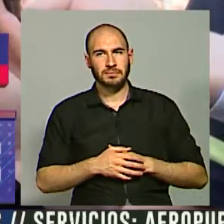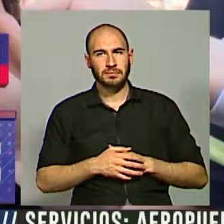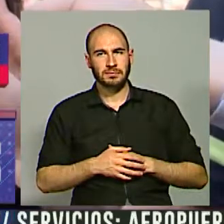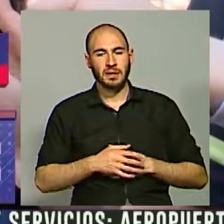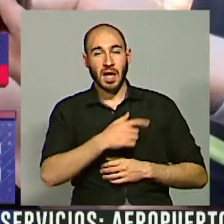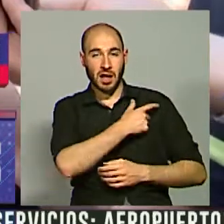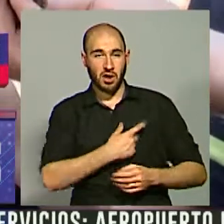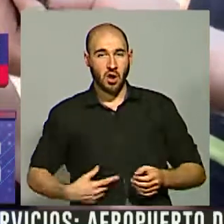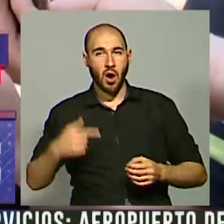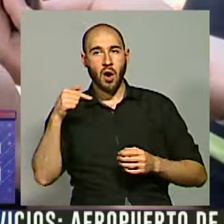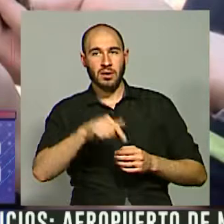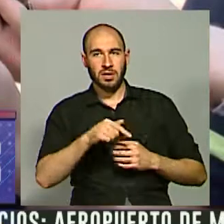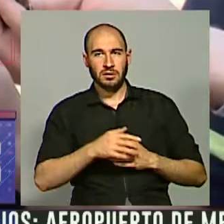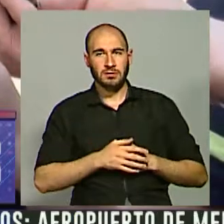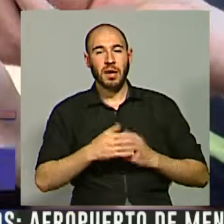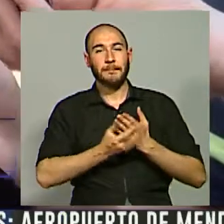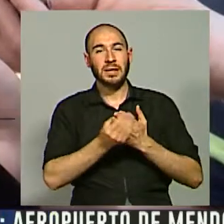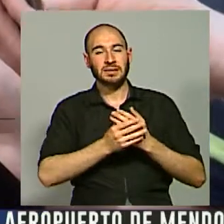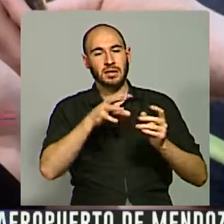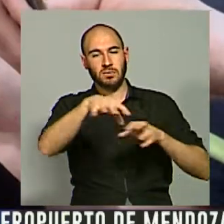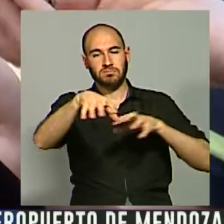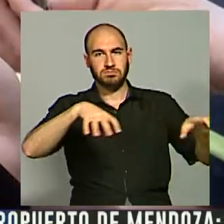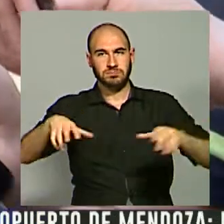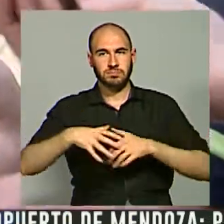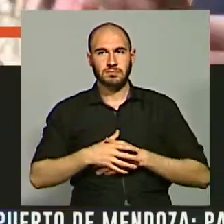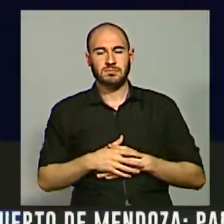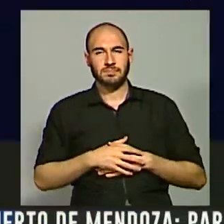al Ejecutivo en sus ministerios respectivos.